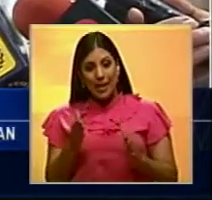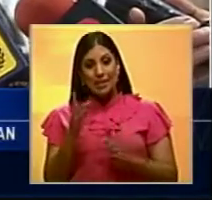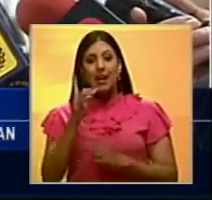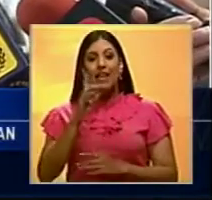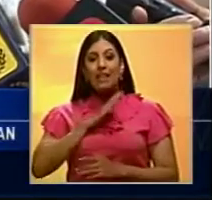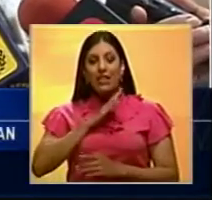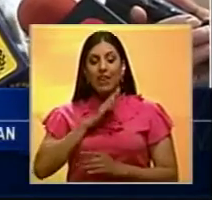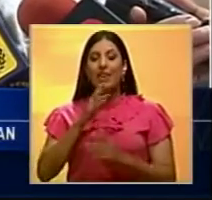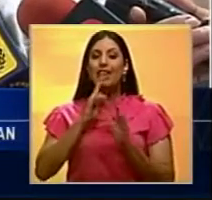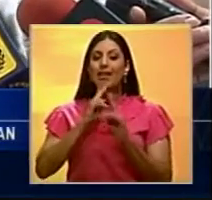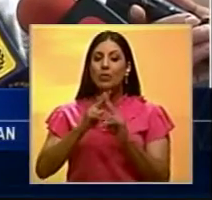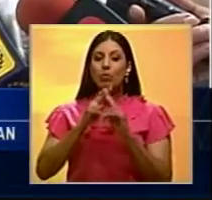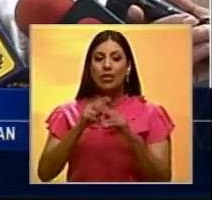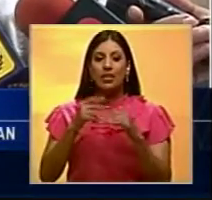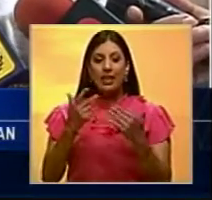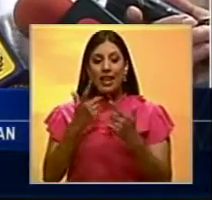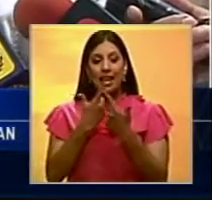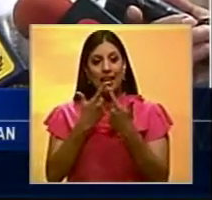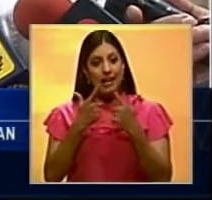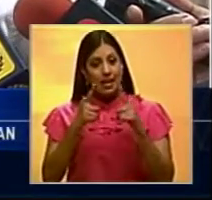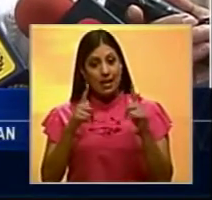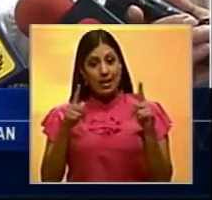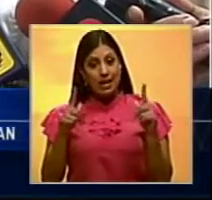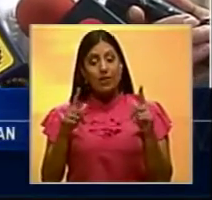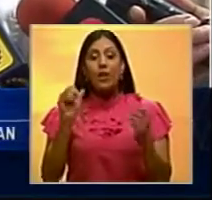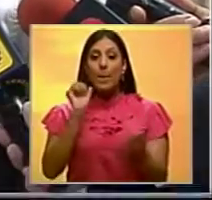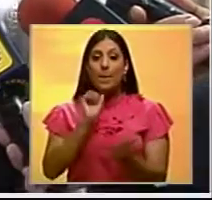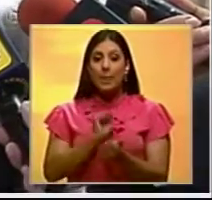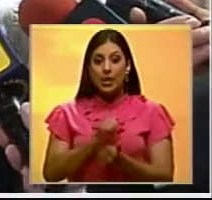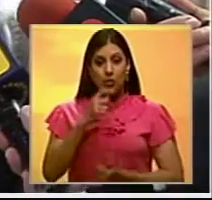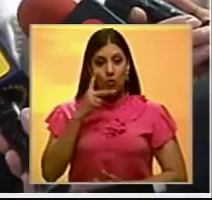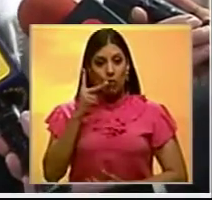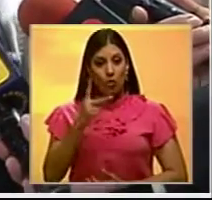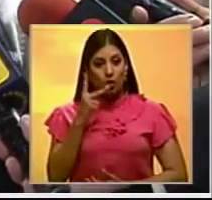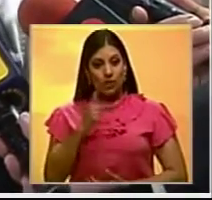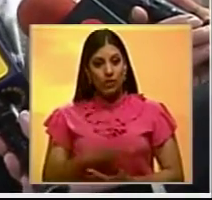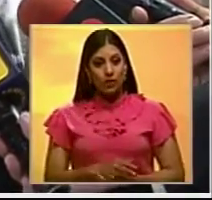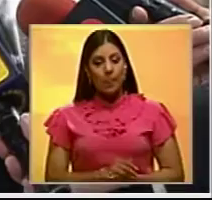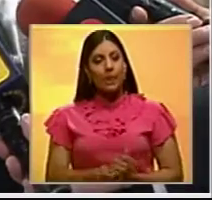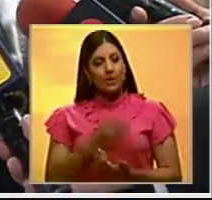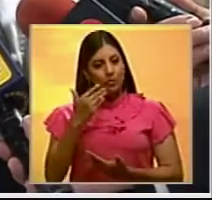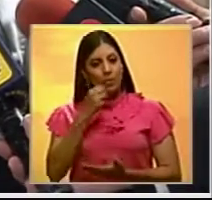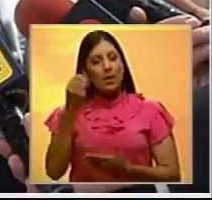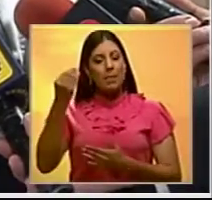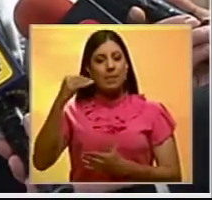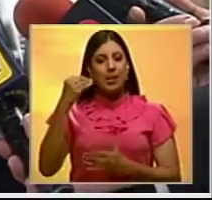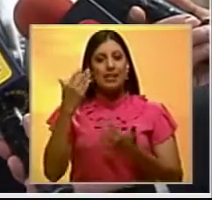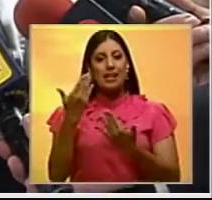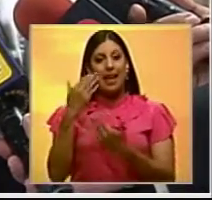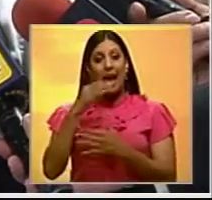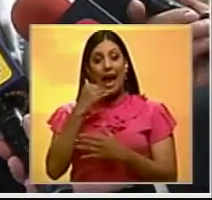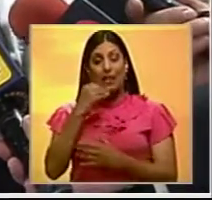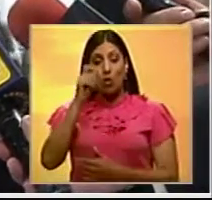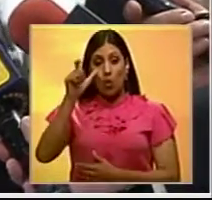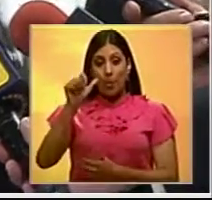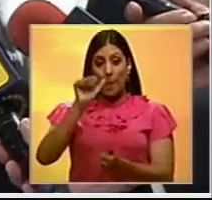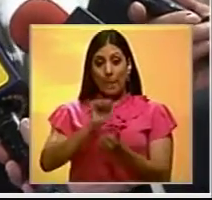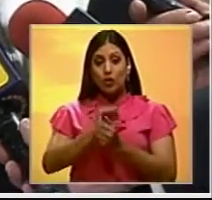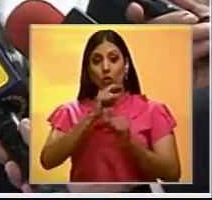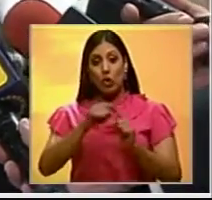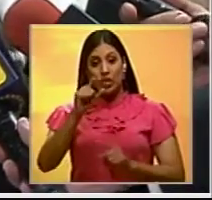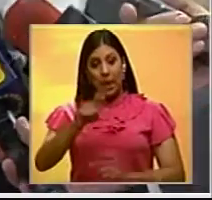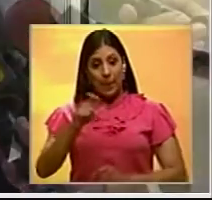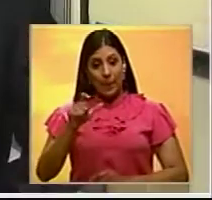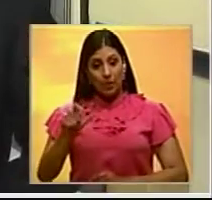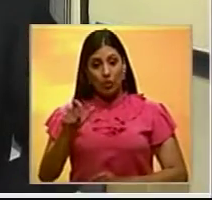salga como resultado la liberación de los presos políticos. Solórzano agregó que el caso de Jatar y de otras